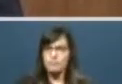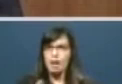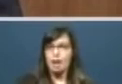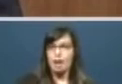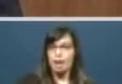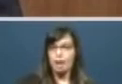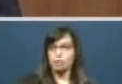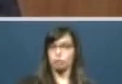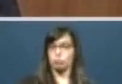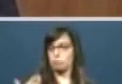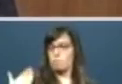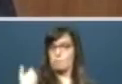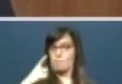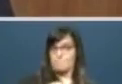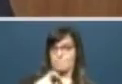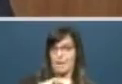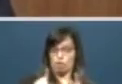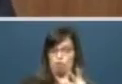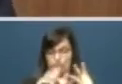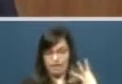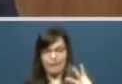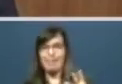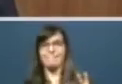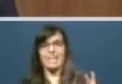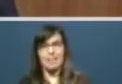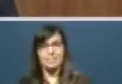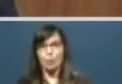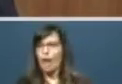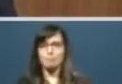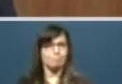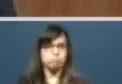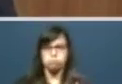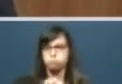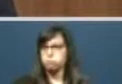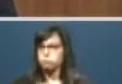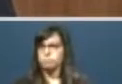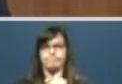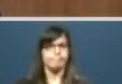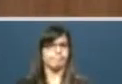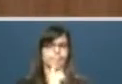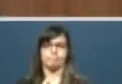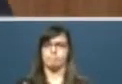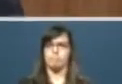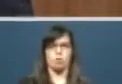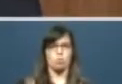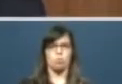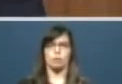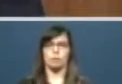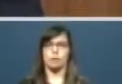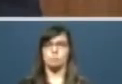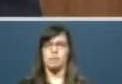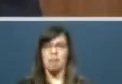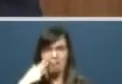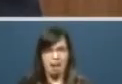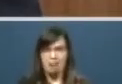finalizar el pasado mes de mayo querían trabajar y no encontraban la oportunidad de hacerlo una dura realidad la del